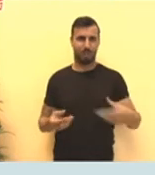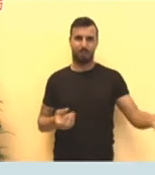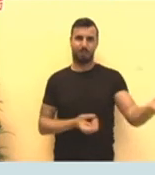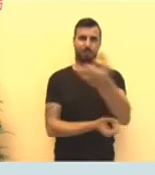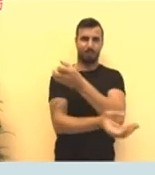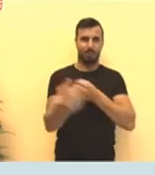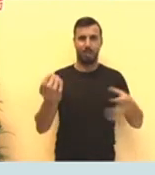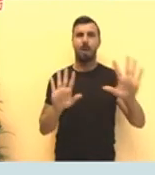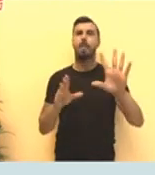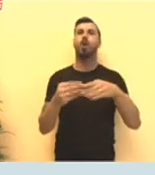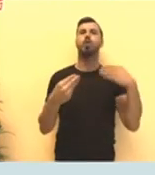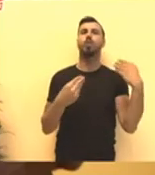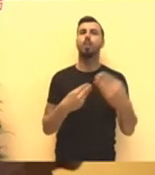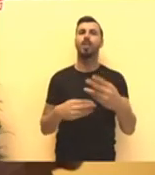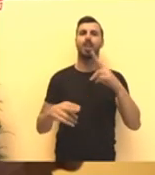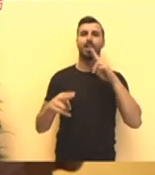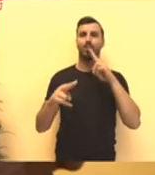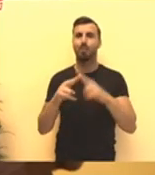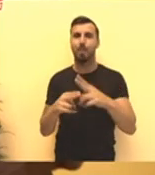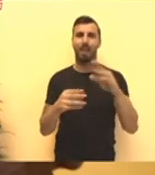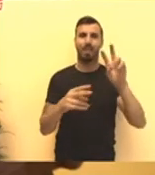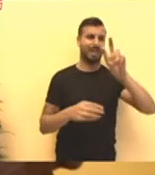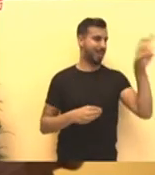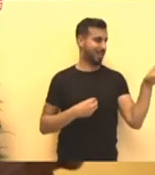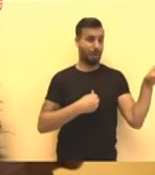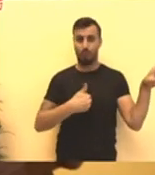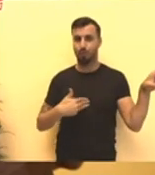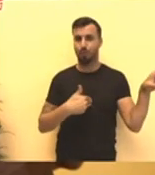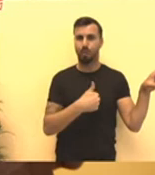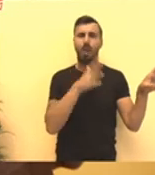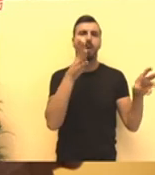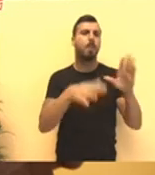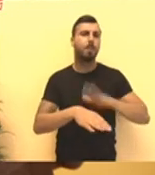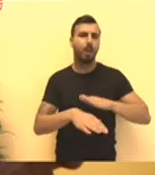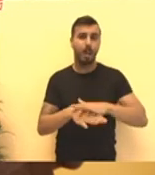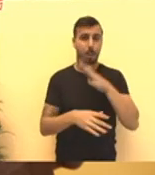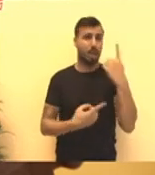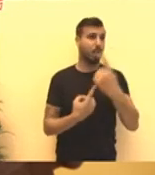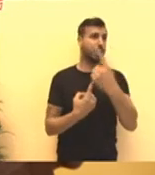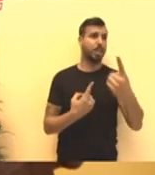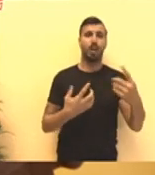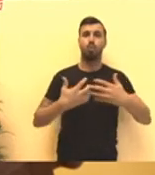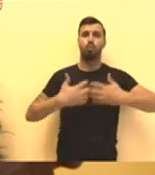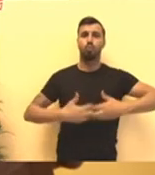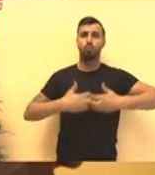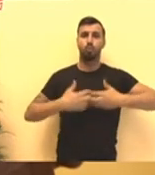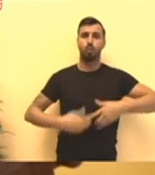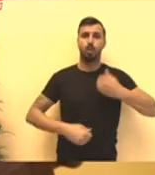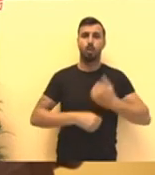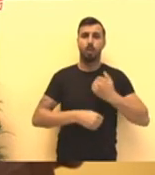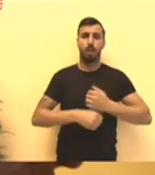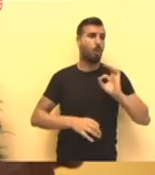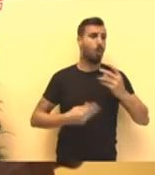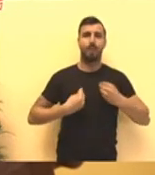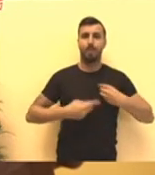documento de por qué hablamos de diversidad funcional. En definitiva, todos funcionamos de manera diferente y todos somos